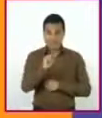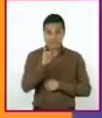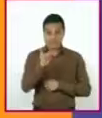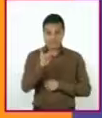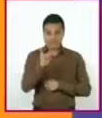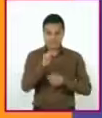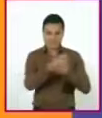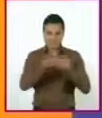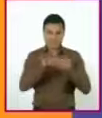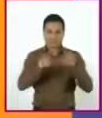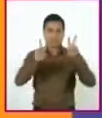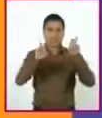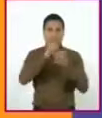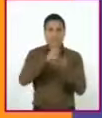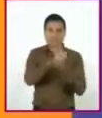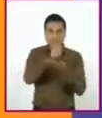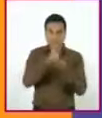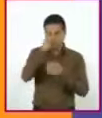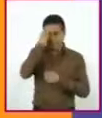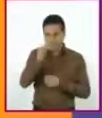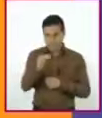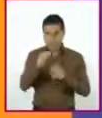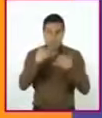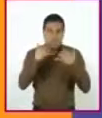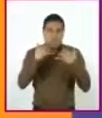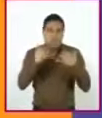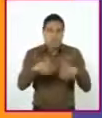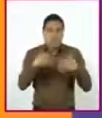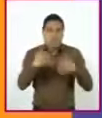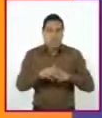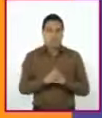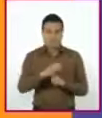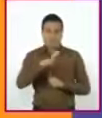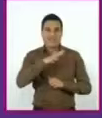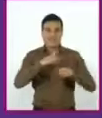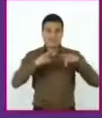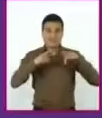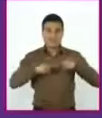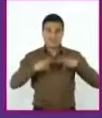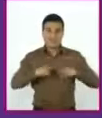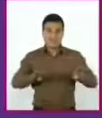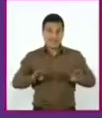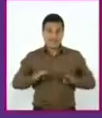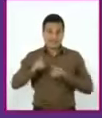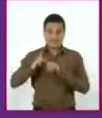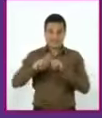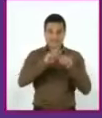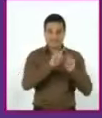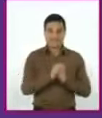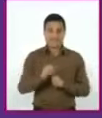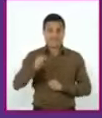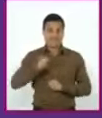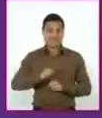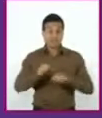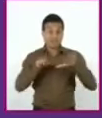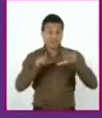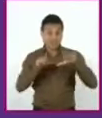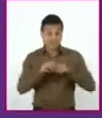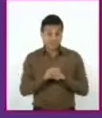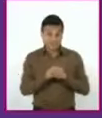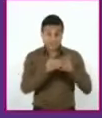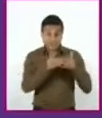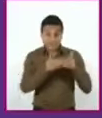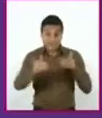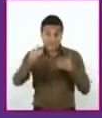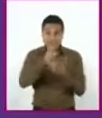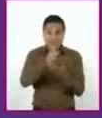de México, la más cosmopolita de la época virreinal, que dice así: en el siglo XVII no había una ciudad